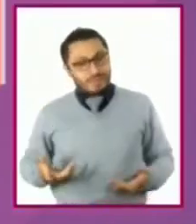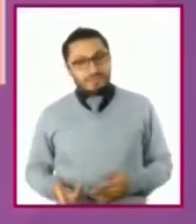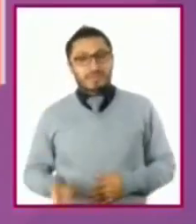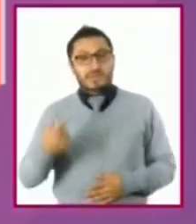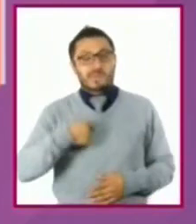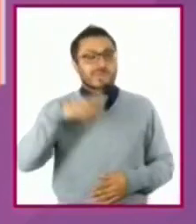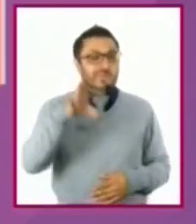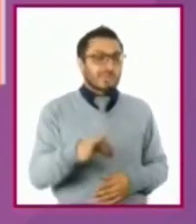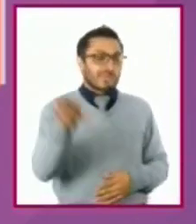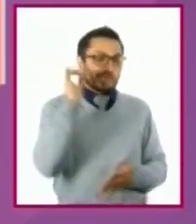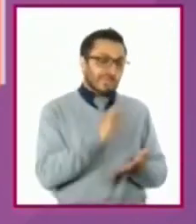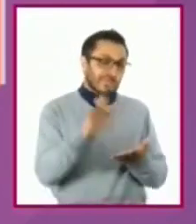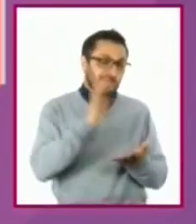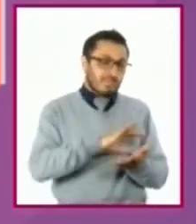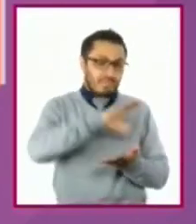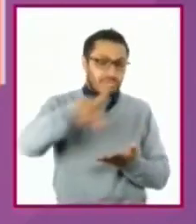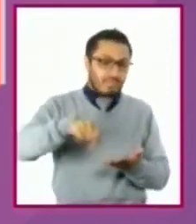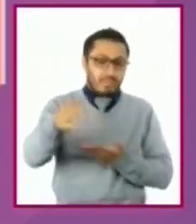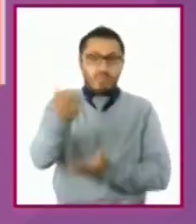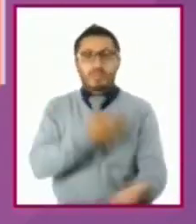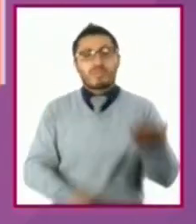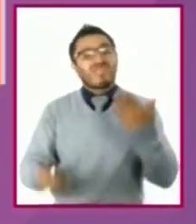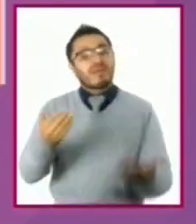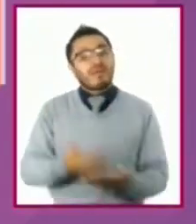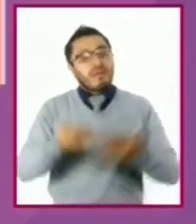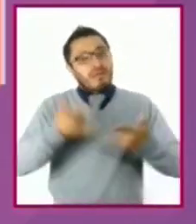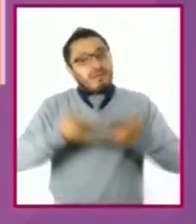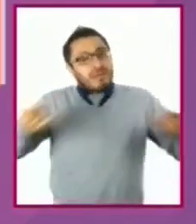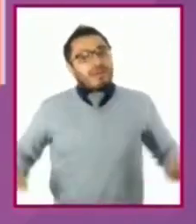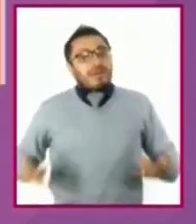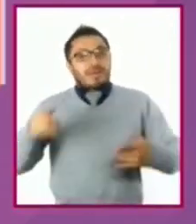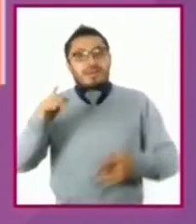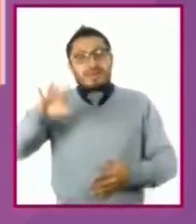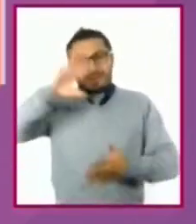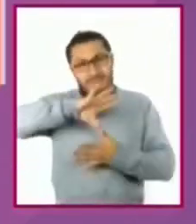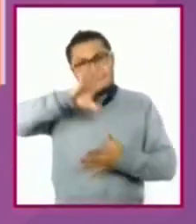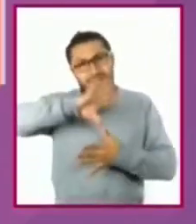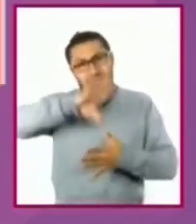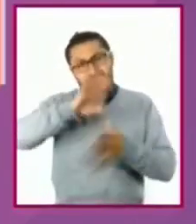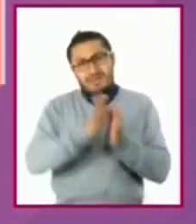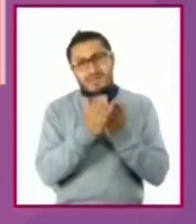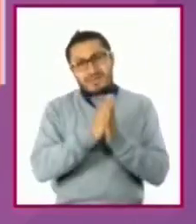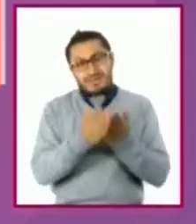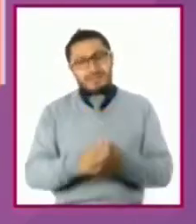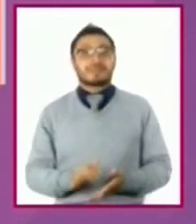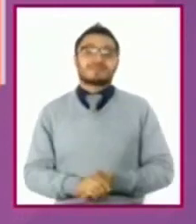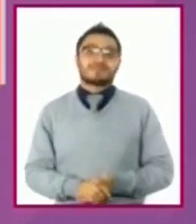Selecciona, lee y comparte cuentos o novelas de la narrativa latinoamericana contemporánea.